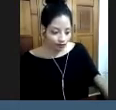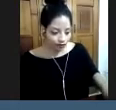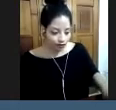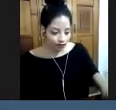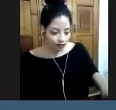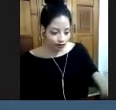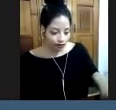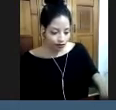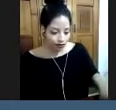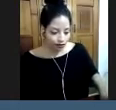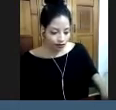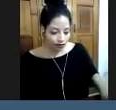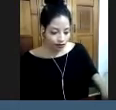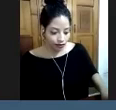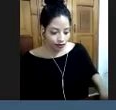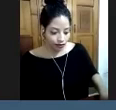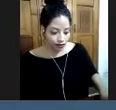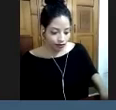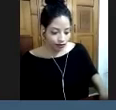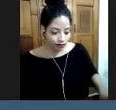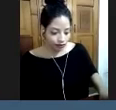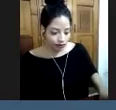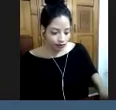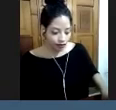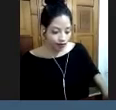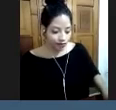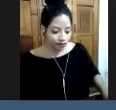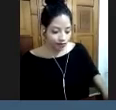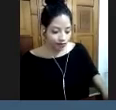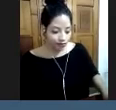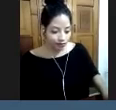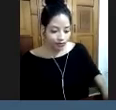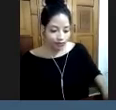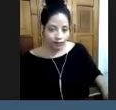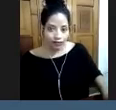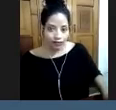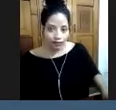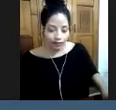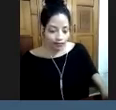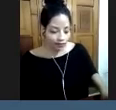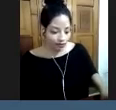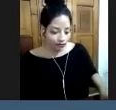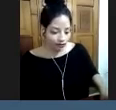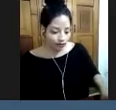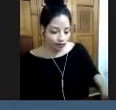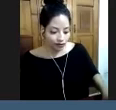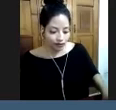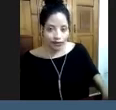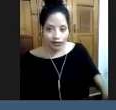con compañeras, compañeros, y de igual manera siempre, tanto mi mamá como yo,